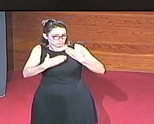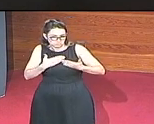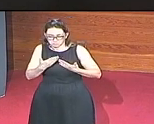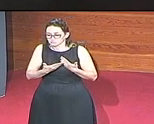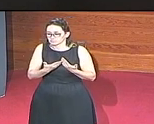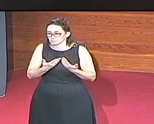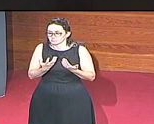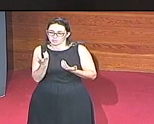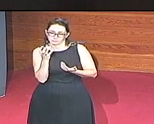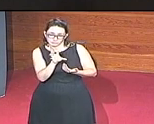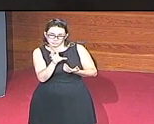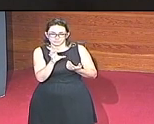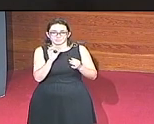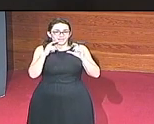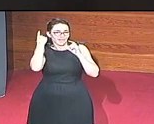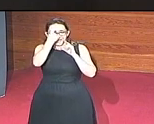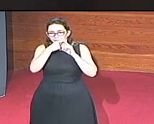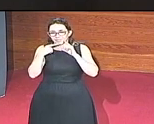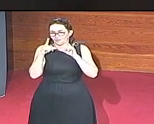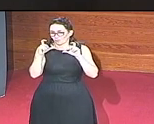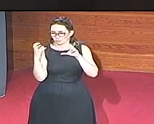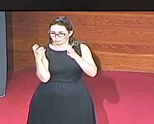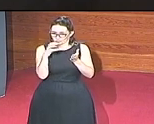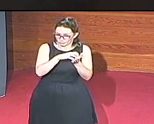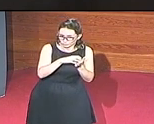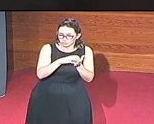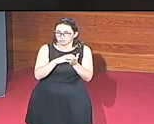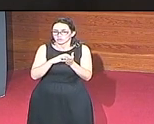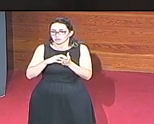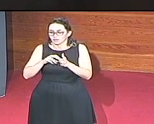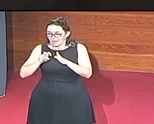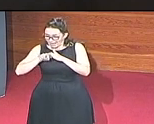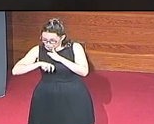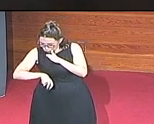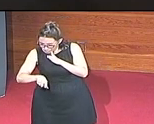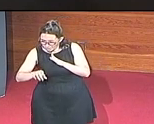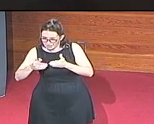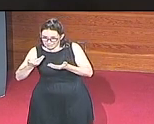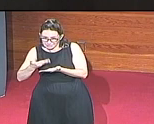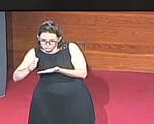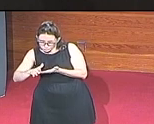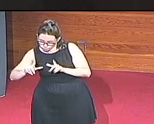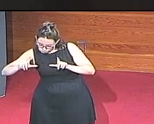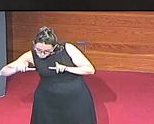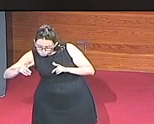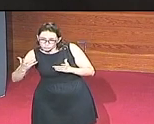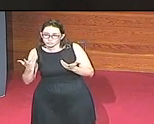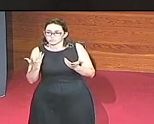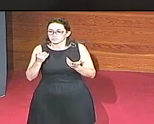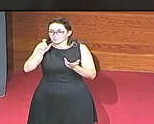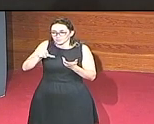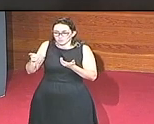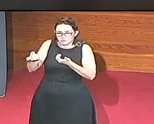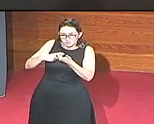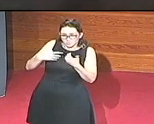con fotografías de la cabeza de los restos arqueológicos que quedan allí etcétera etcétera no de los implicados en esta historia